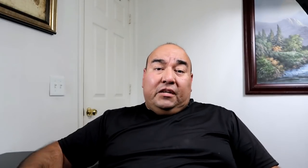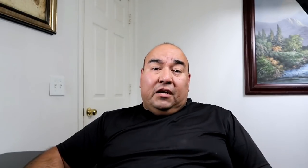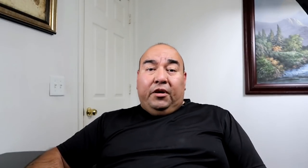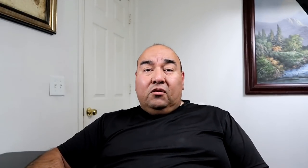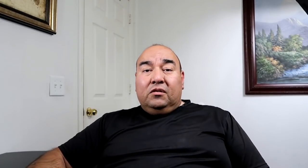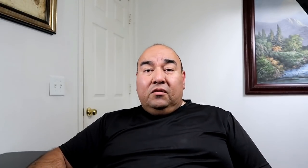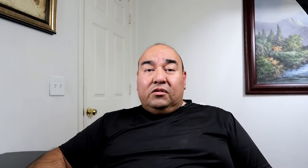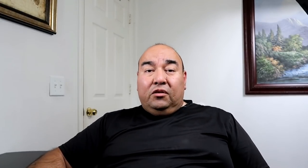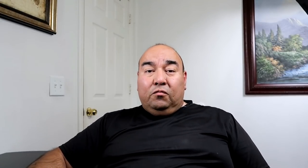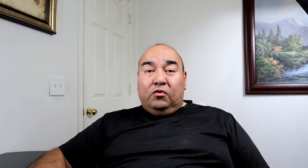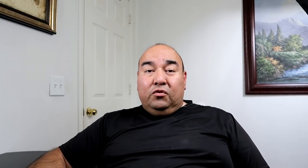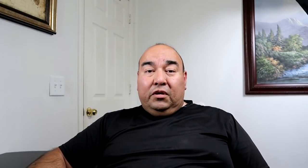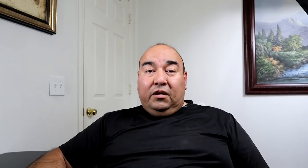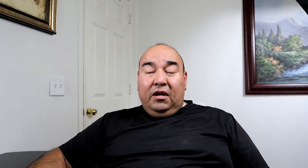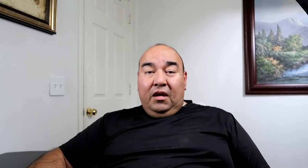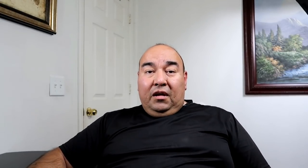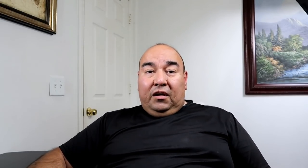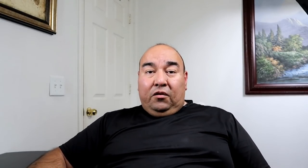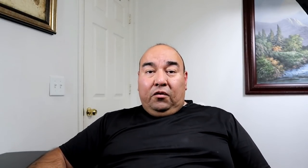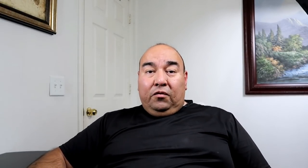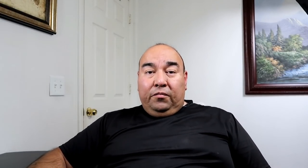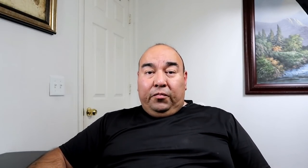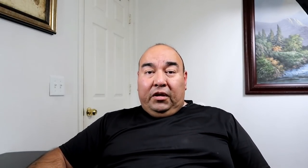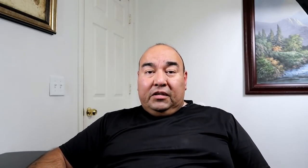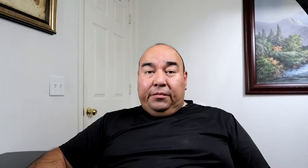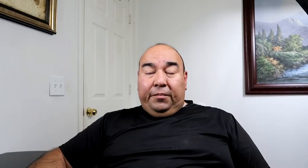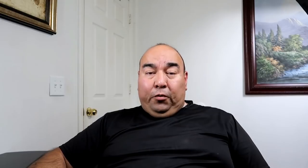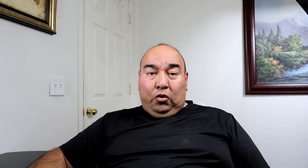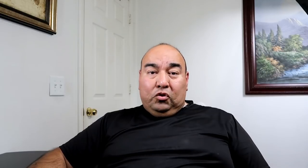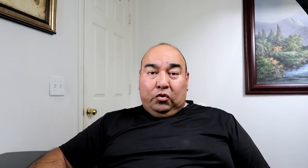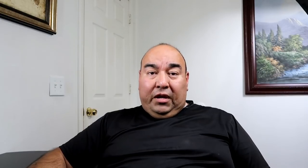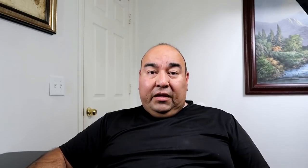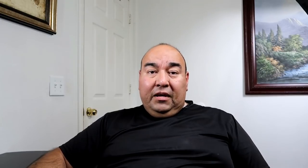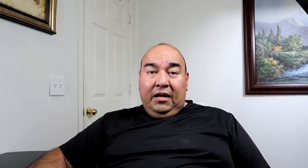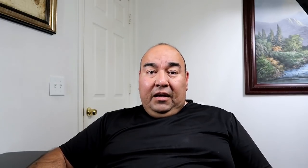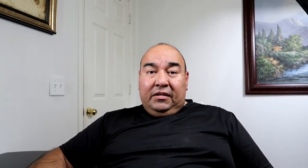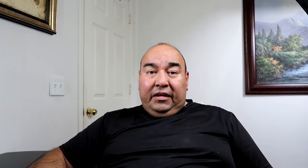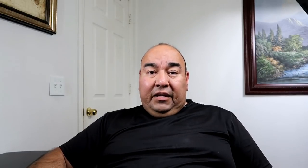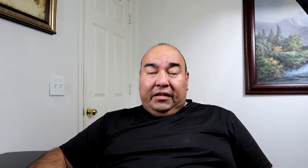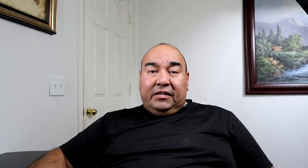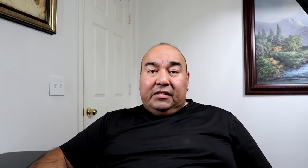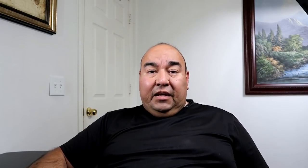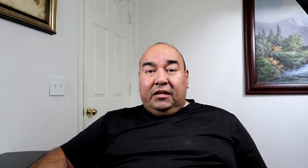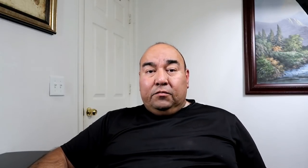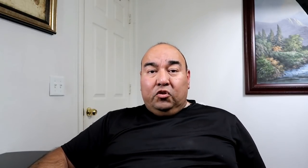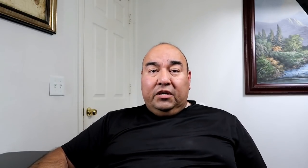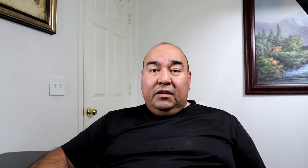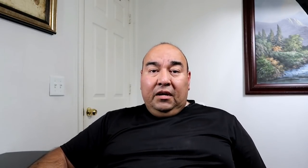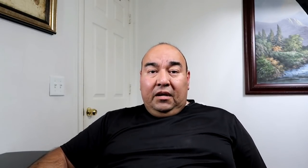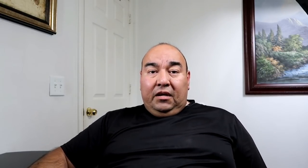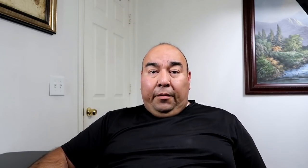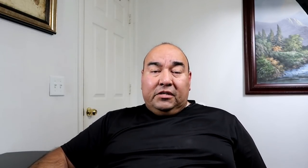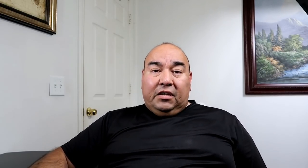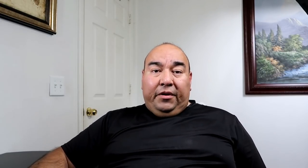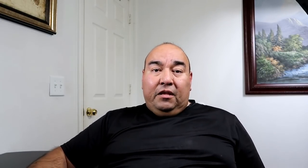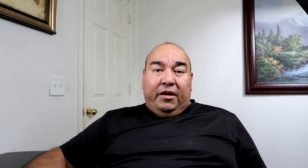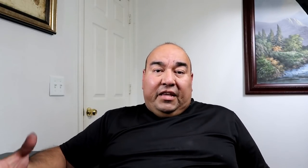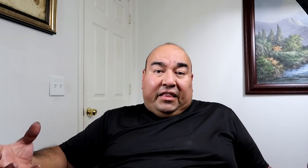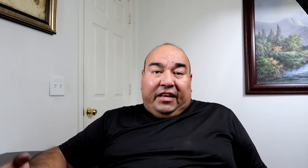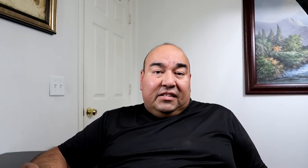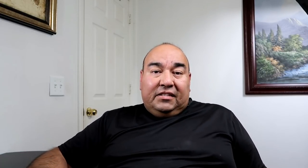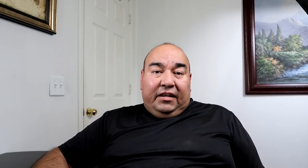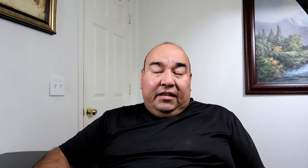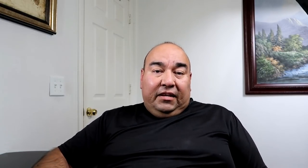mucha paciencia, amigos. Lo siento mucho que no puedan recibir pronto su tanda. Sé que la necesidad es mucha y a veces